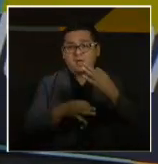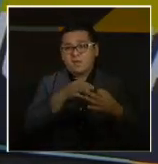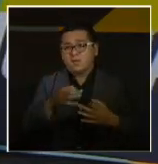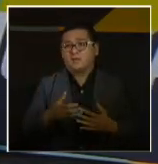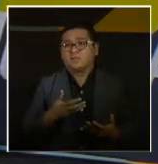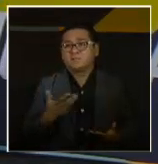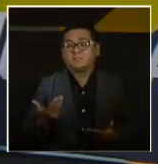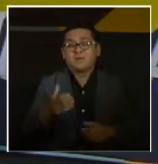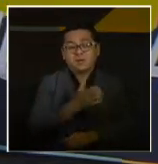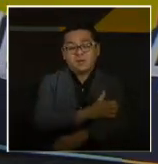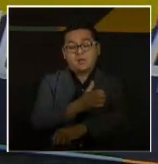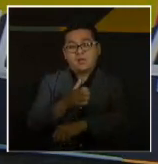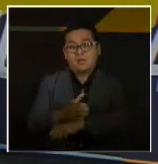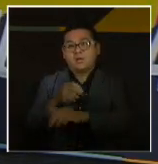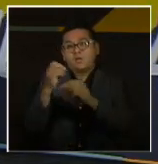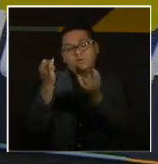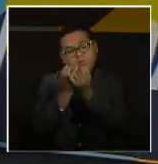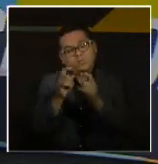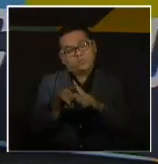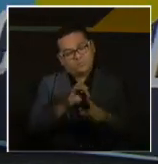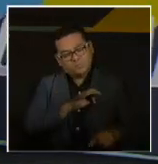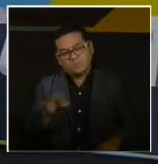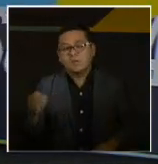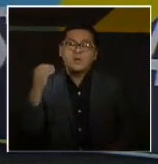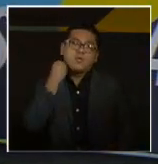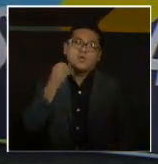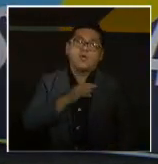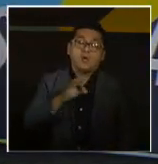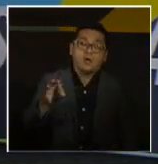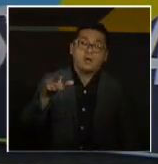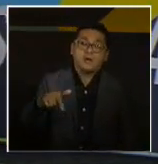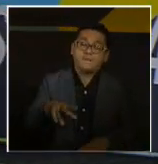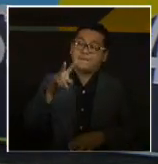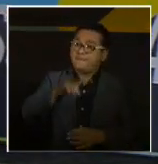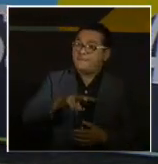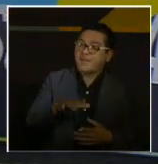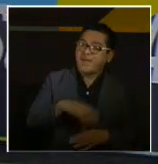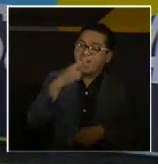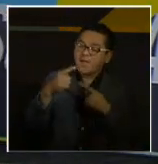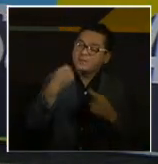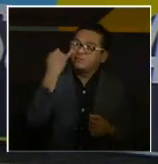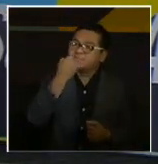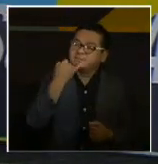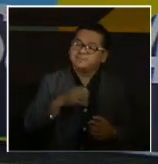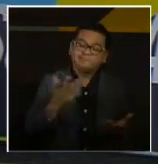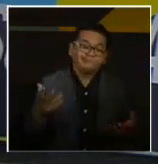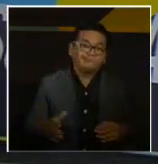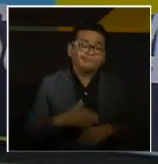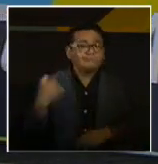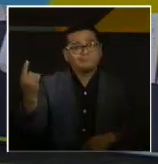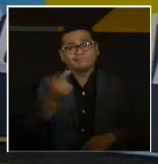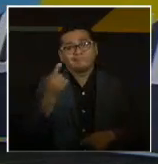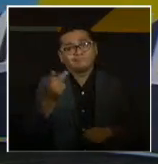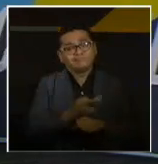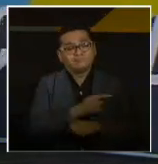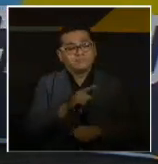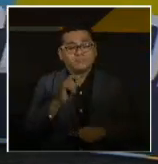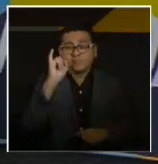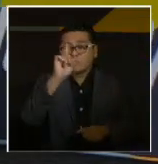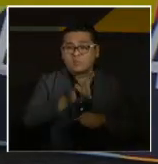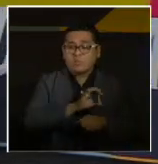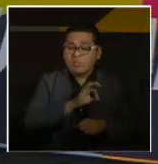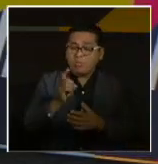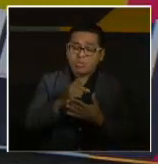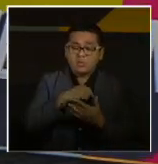que tengan el acompañamiento, pero que también puedan tener abogados que les apoyen, pero abogados que hablen su idioma. Porque a nosotros nos pasa, si un día tenemos